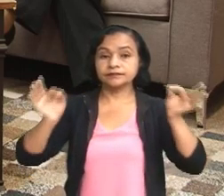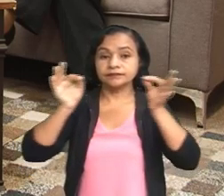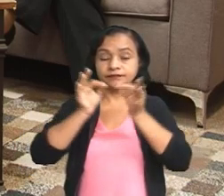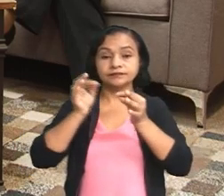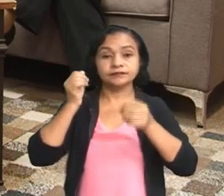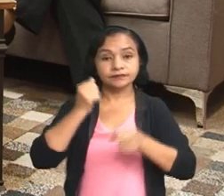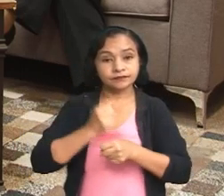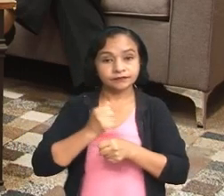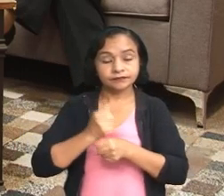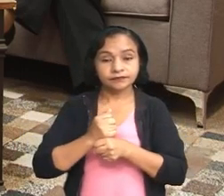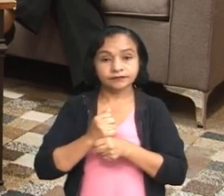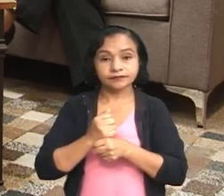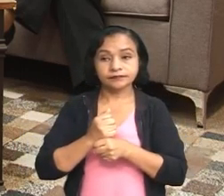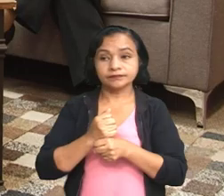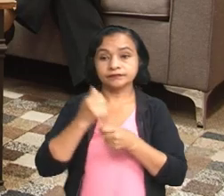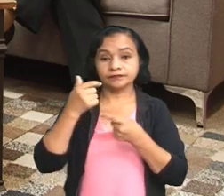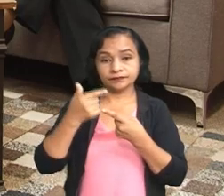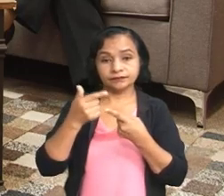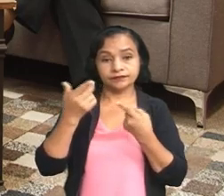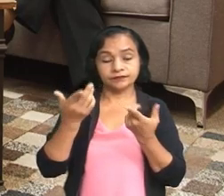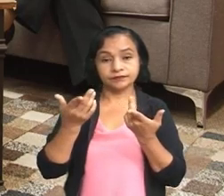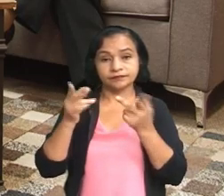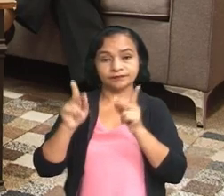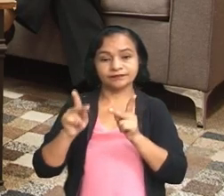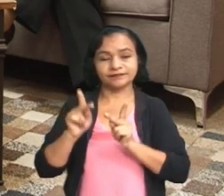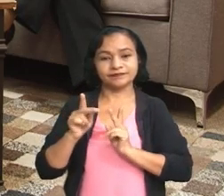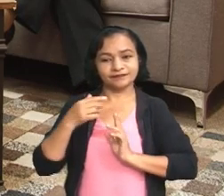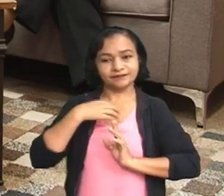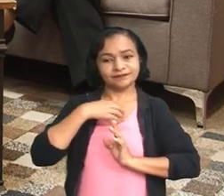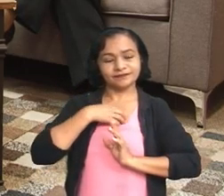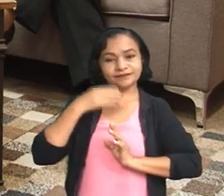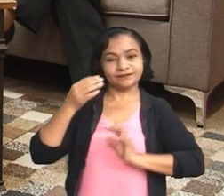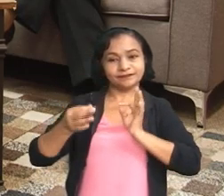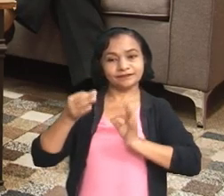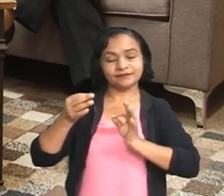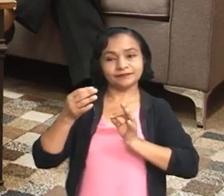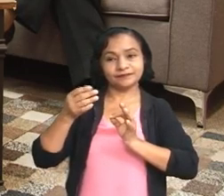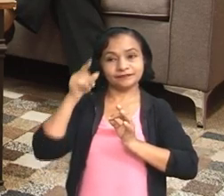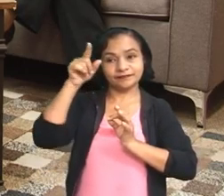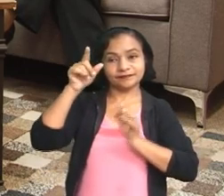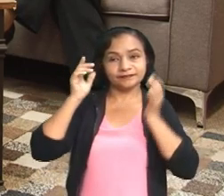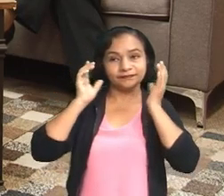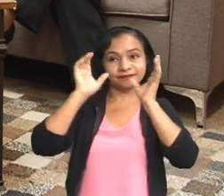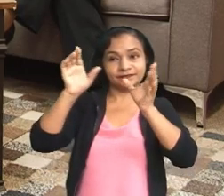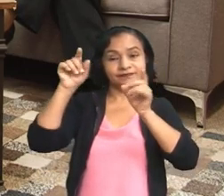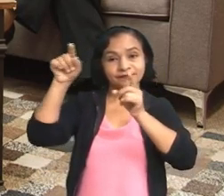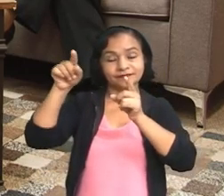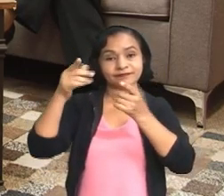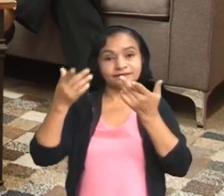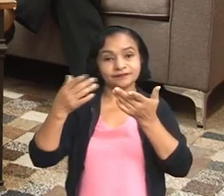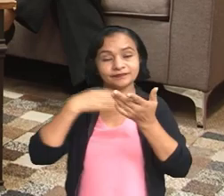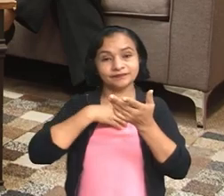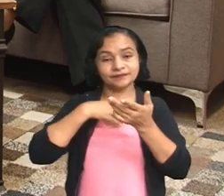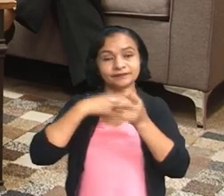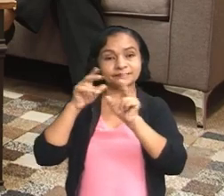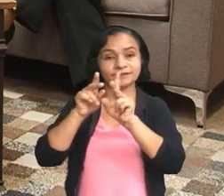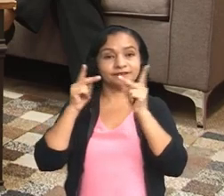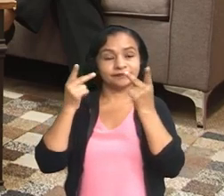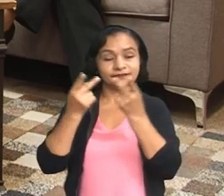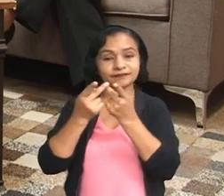preponderante, los WITAS, ¿verdad? Okay. Propios de la costa Caribe, ¿verdad? Para nuestra población. Son